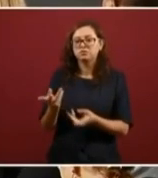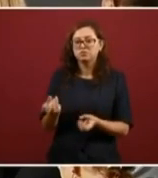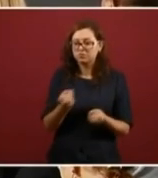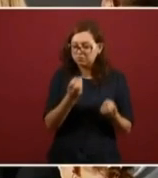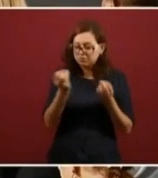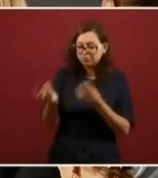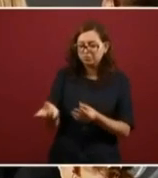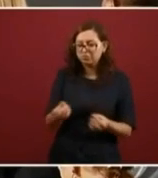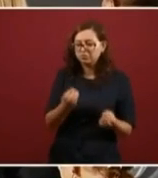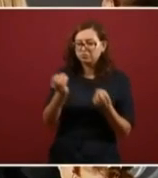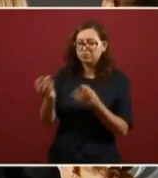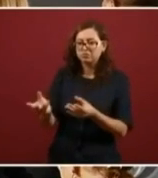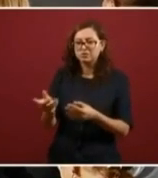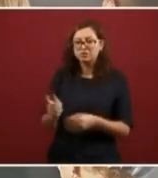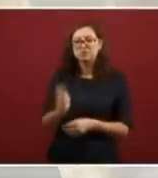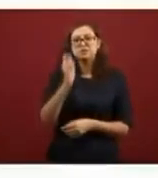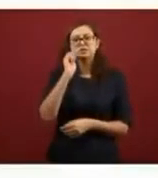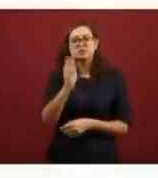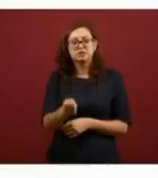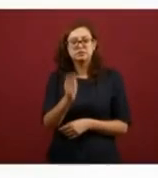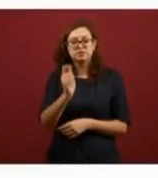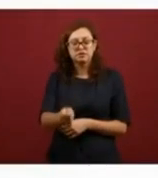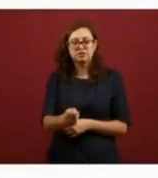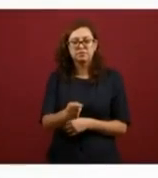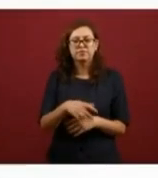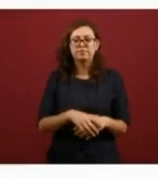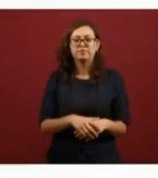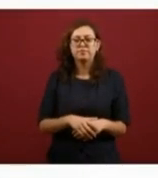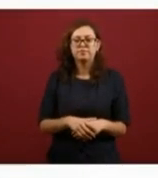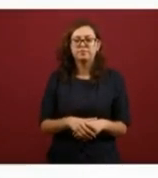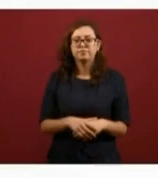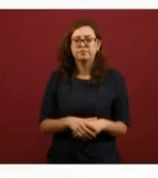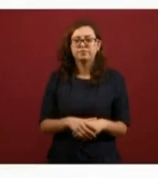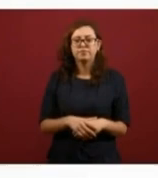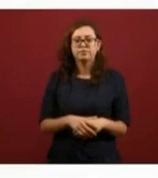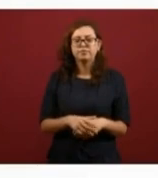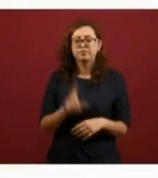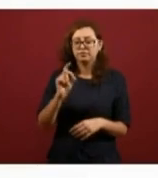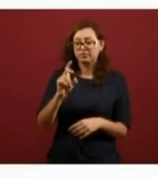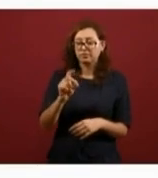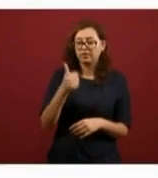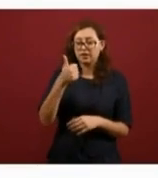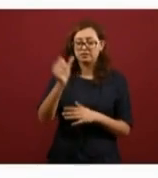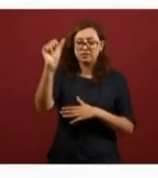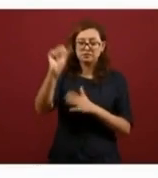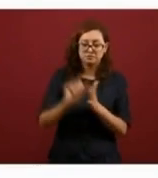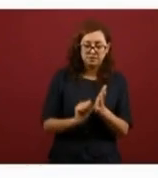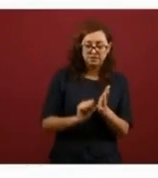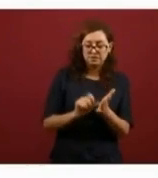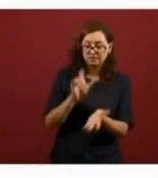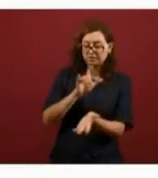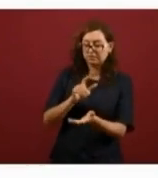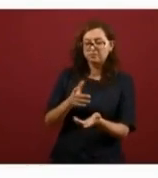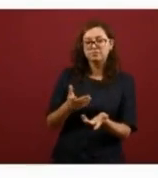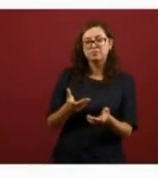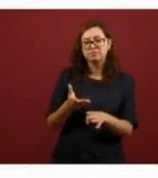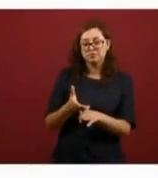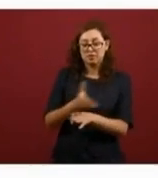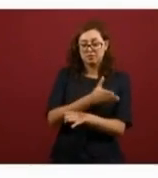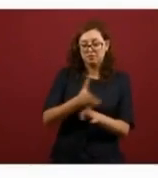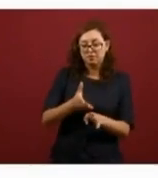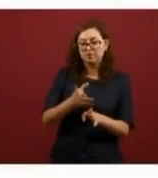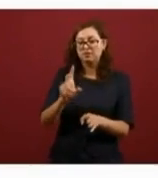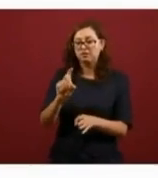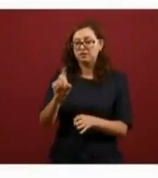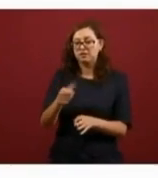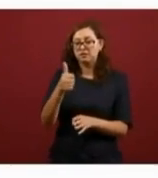a partir de los 36 meses una vez entregado el apoyo. Estamos trabajando para este año